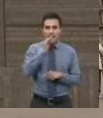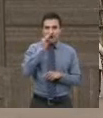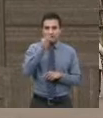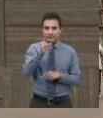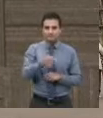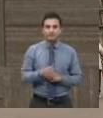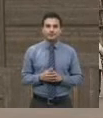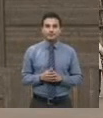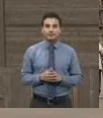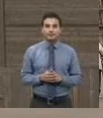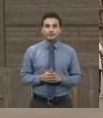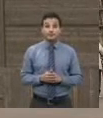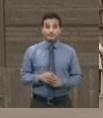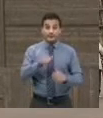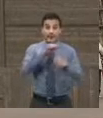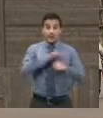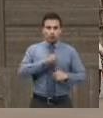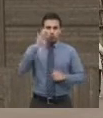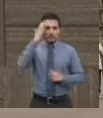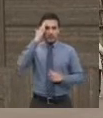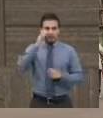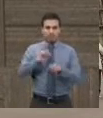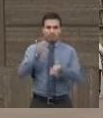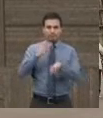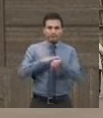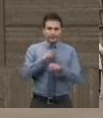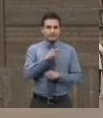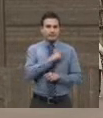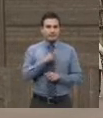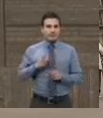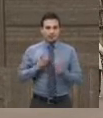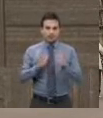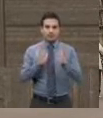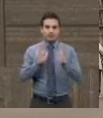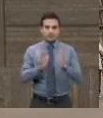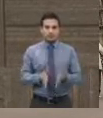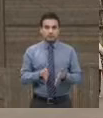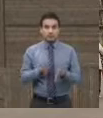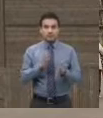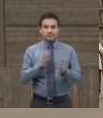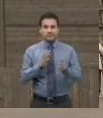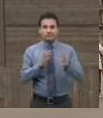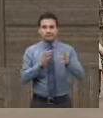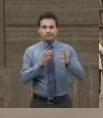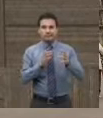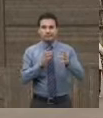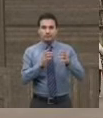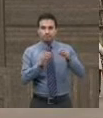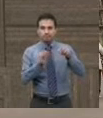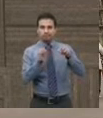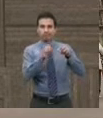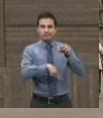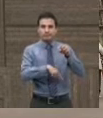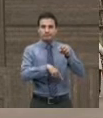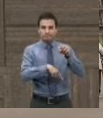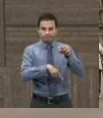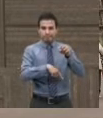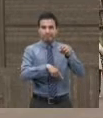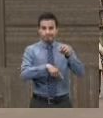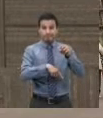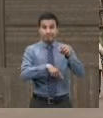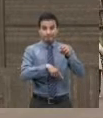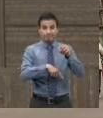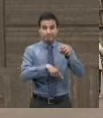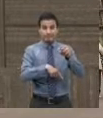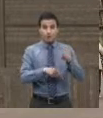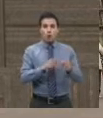deber de la autoridad administrativa establecer medidas adecuadas de prevención para evitar, prevenir y en su